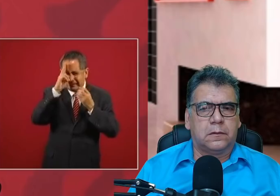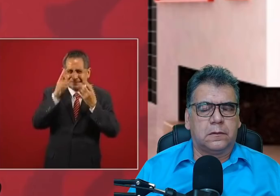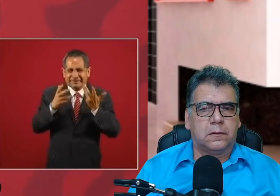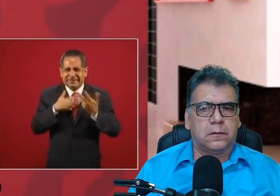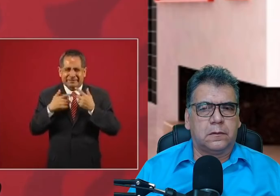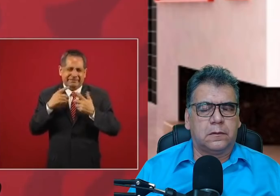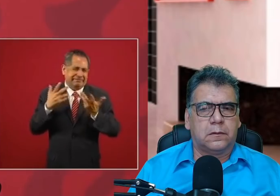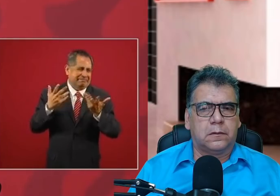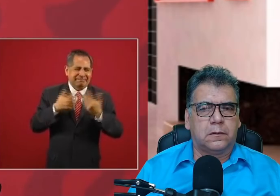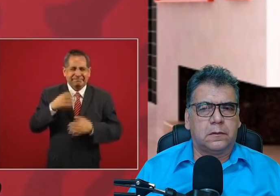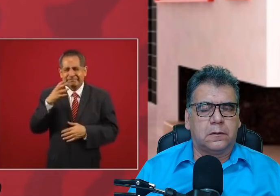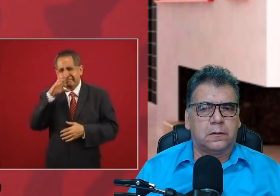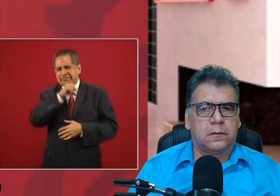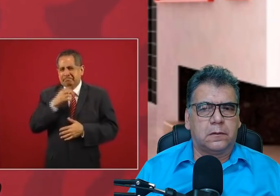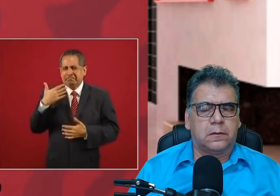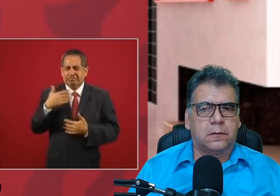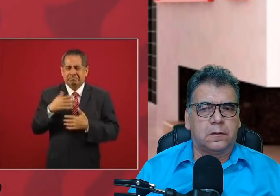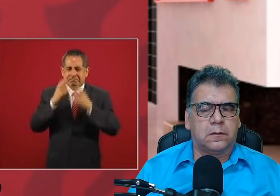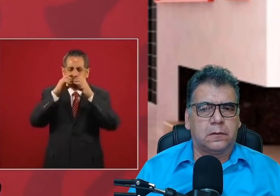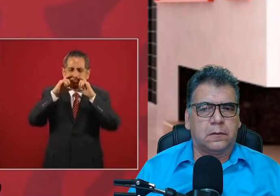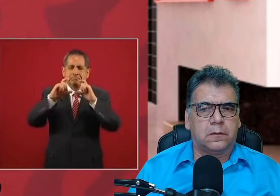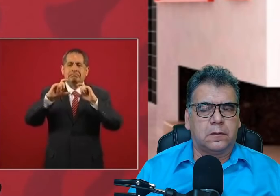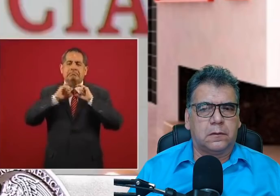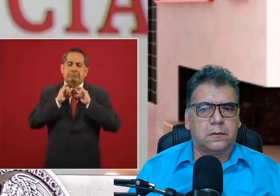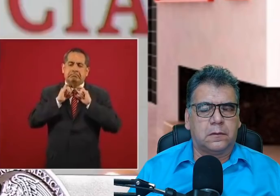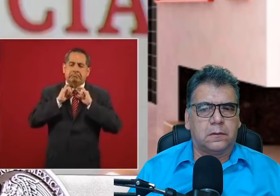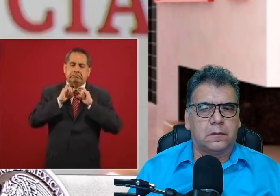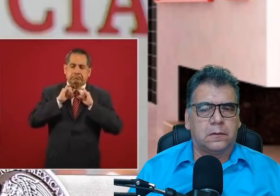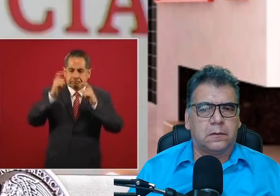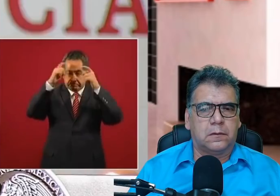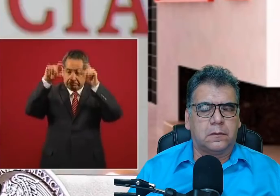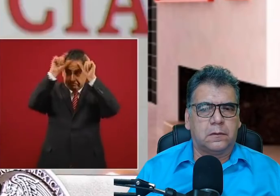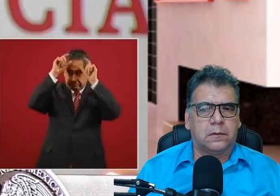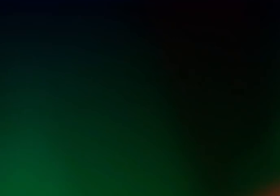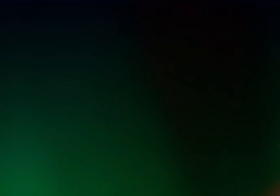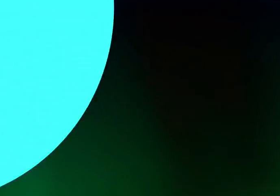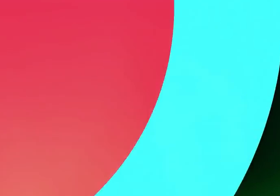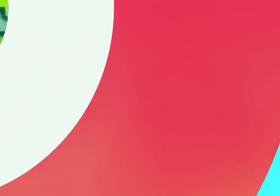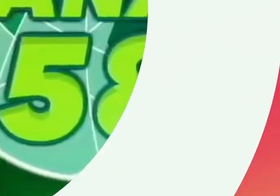nos arde, nos acalora, y al rato lo traemos de gargantilla o lo traemos de sombrero.